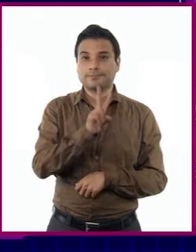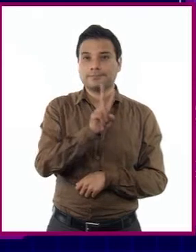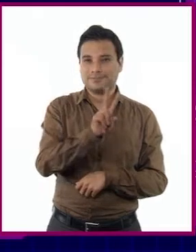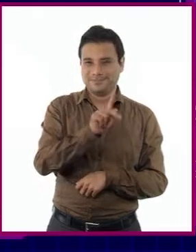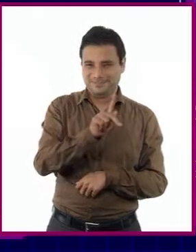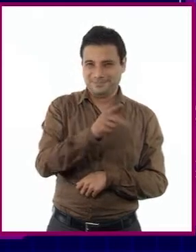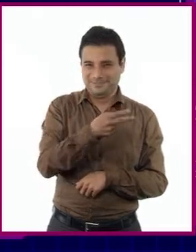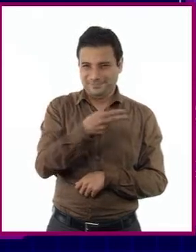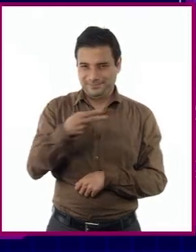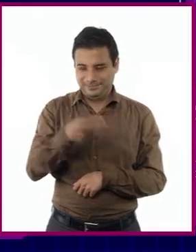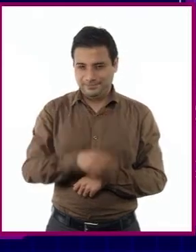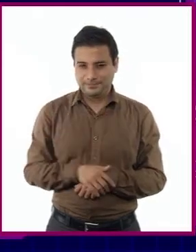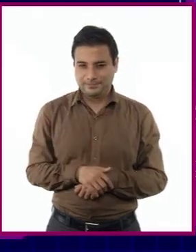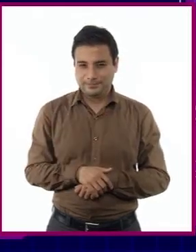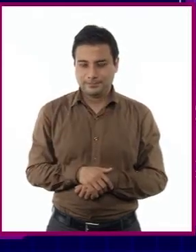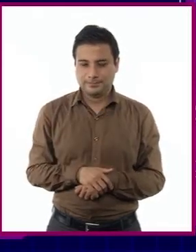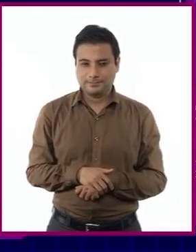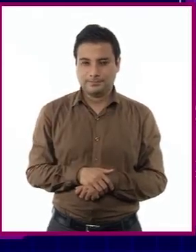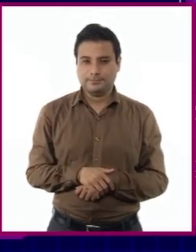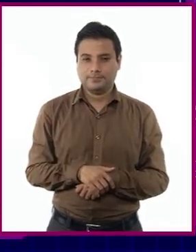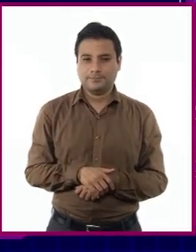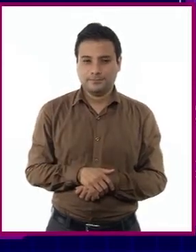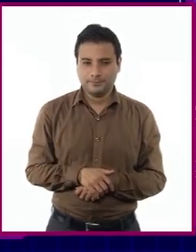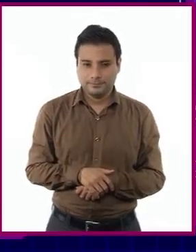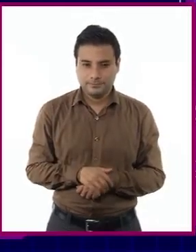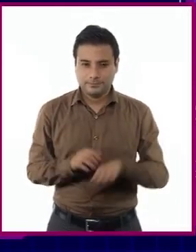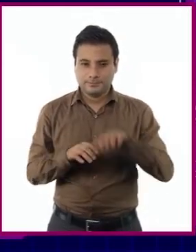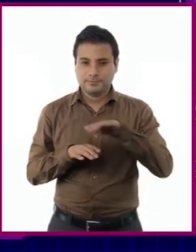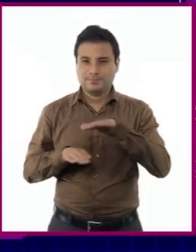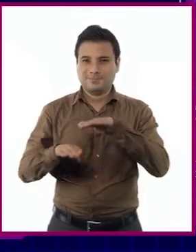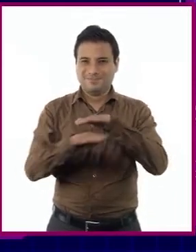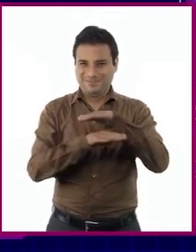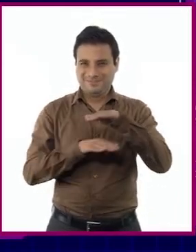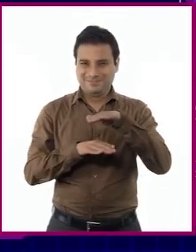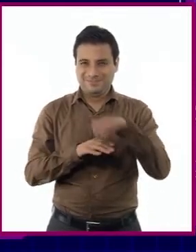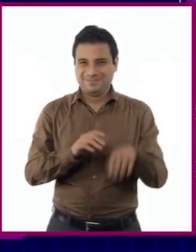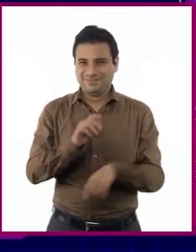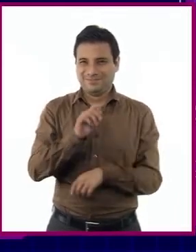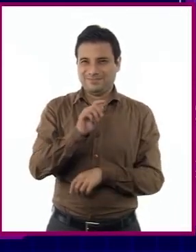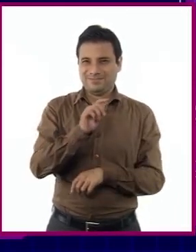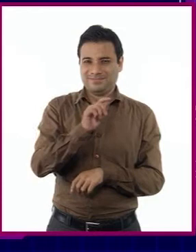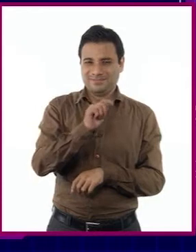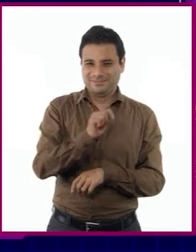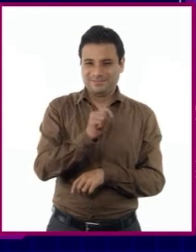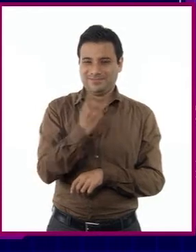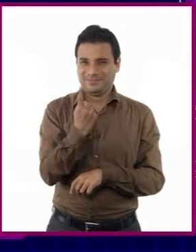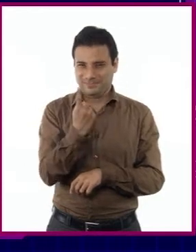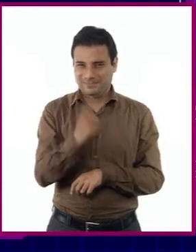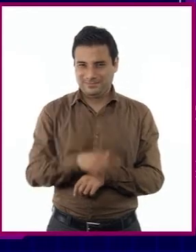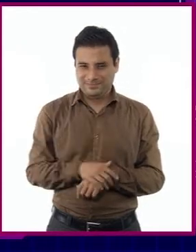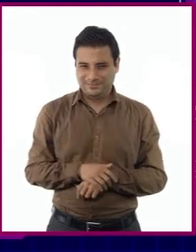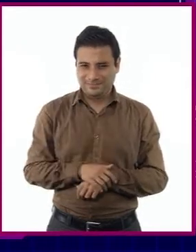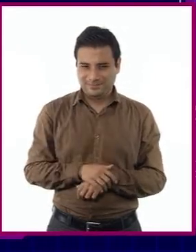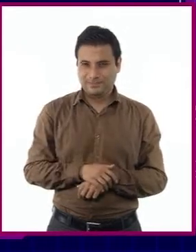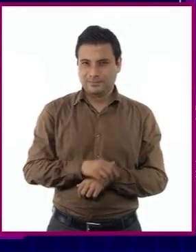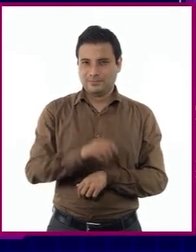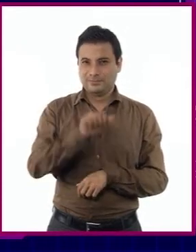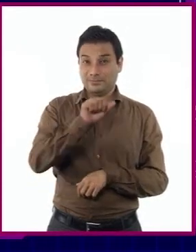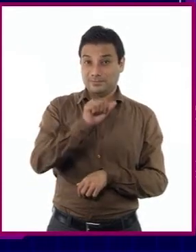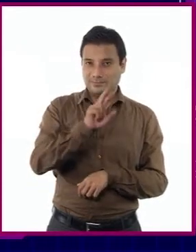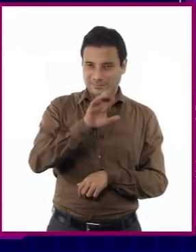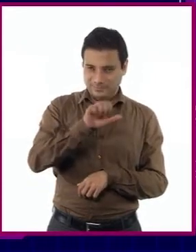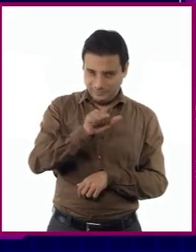es igual al área de la base del prisma triangular recto número uno por su altura